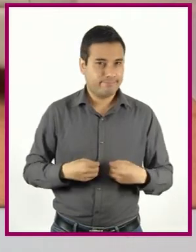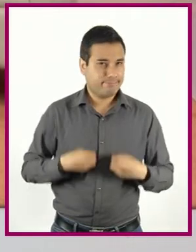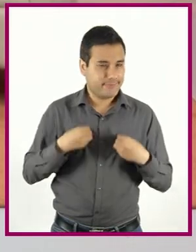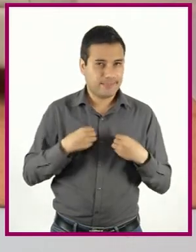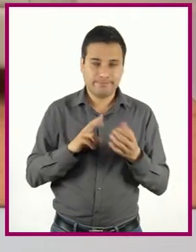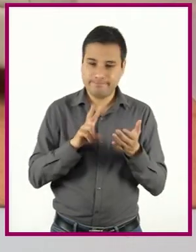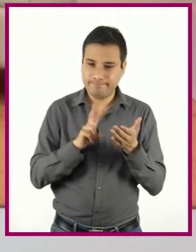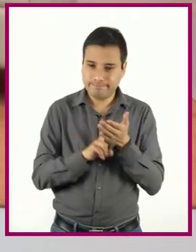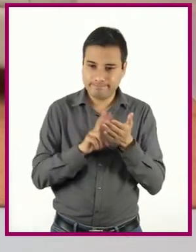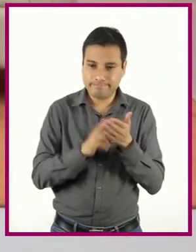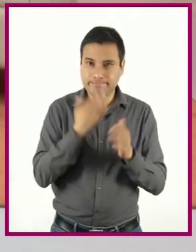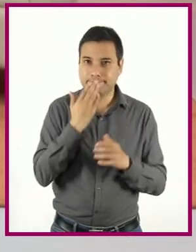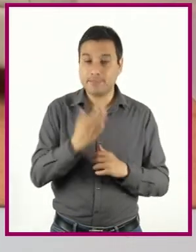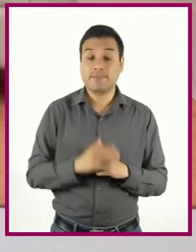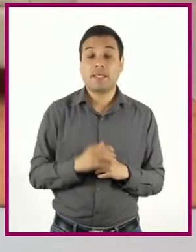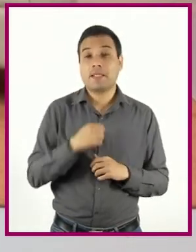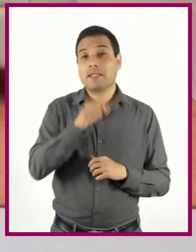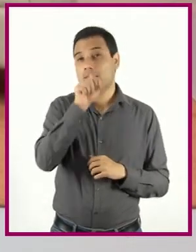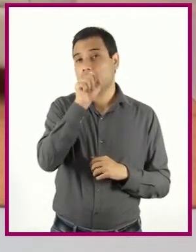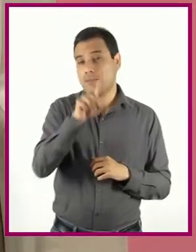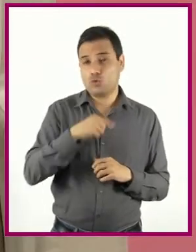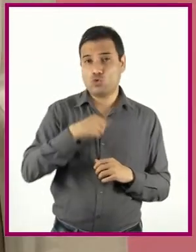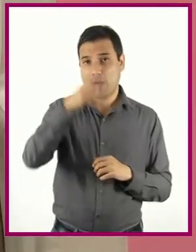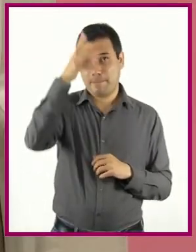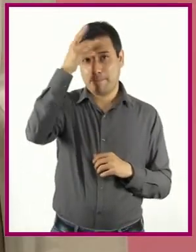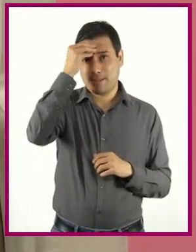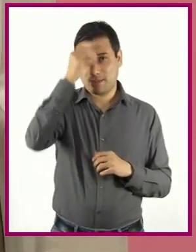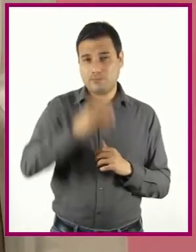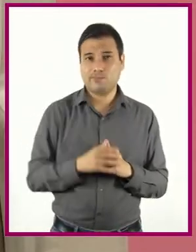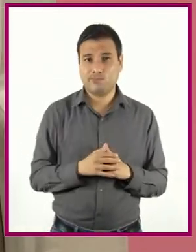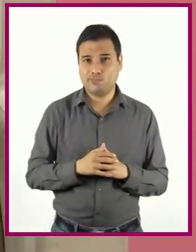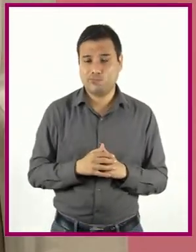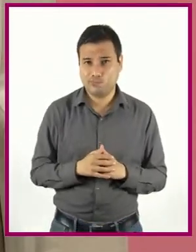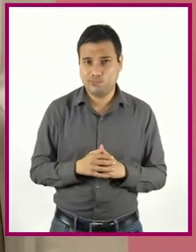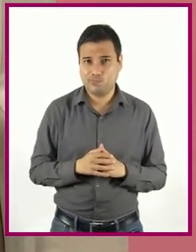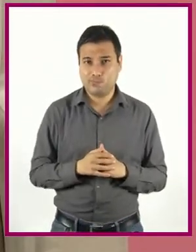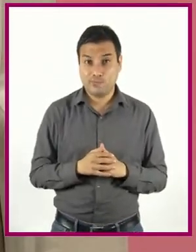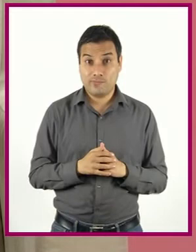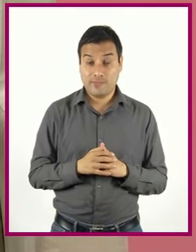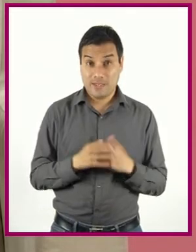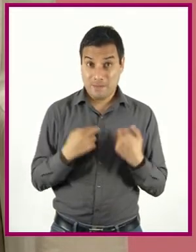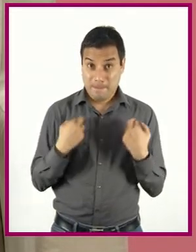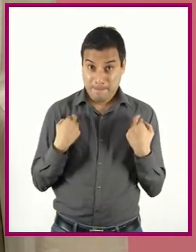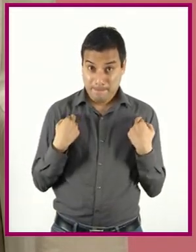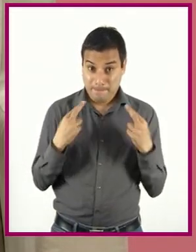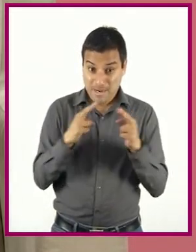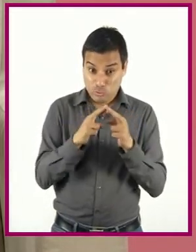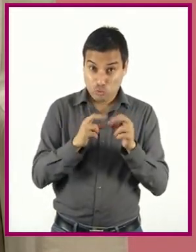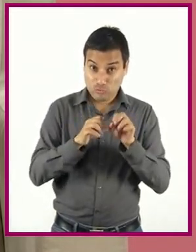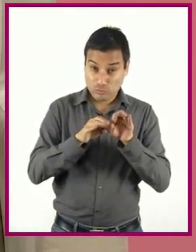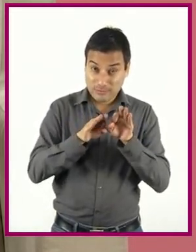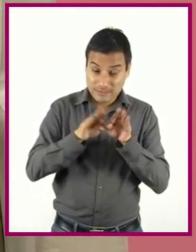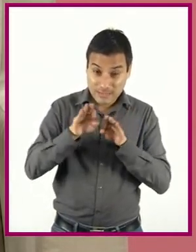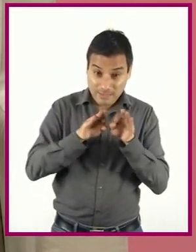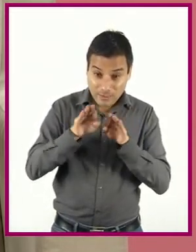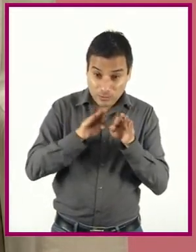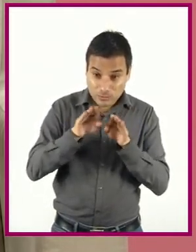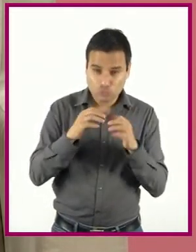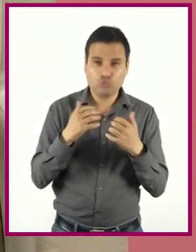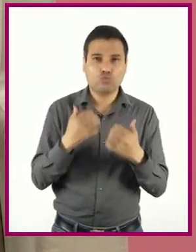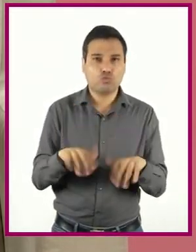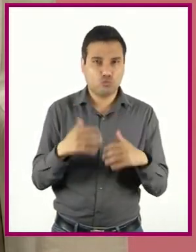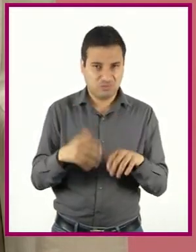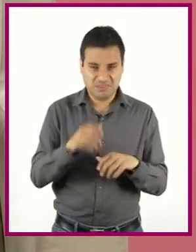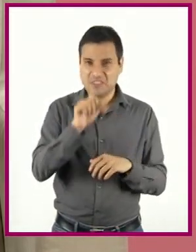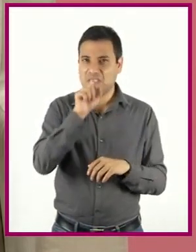Y también he aprendido que los grupos que trabajan por la educación, al trabajar en este sentido, también se transforman.